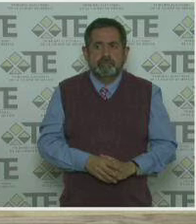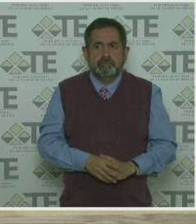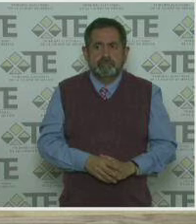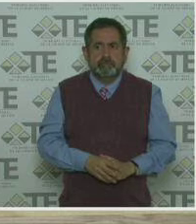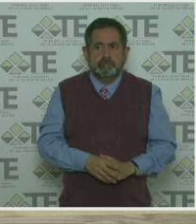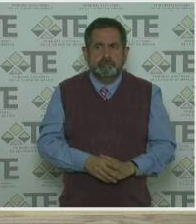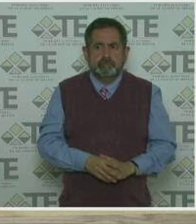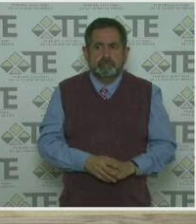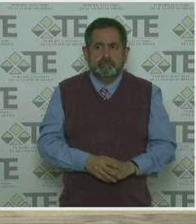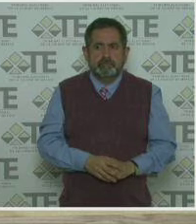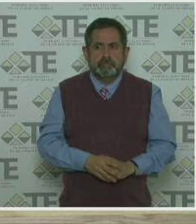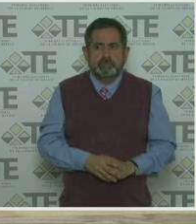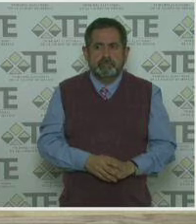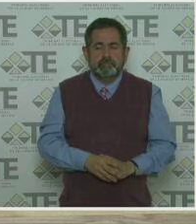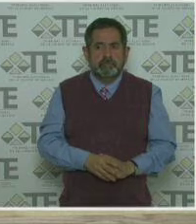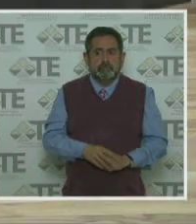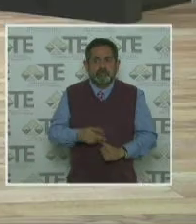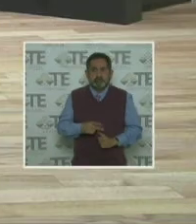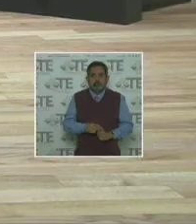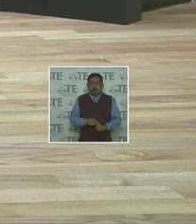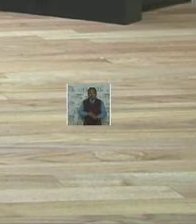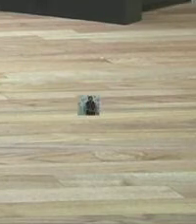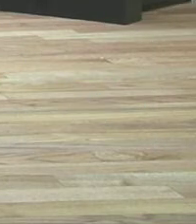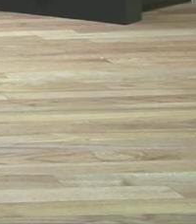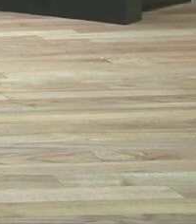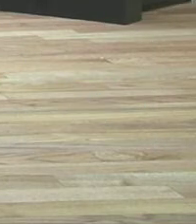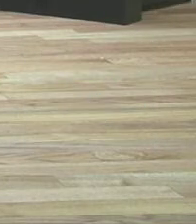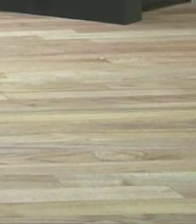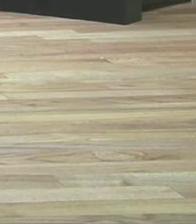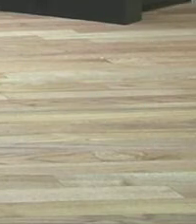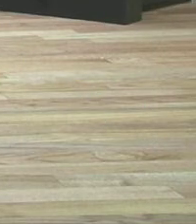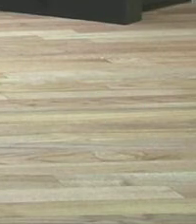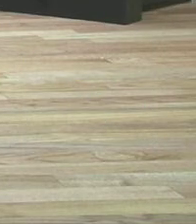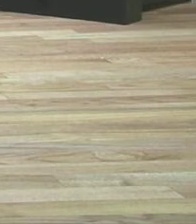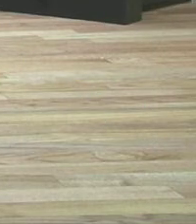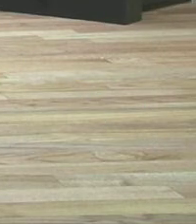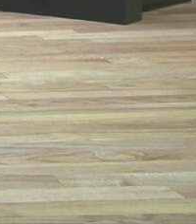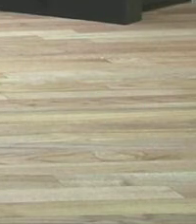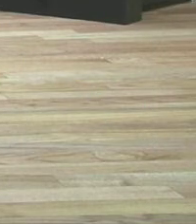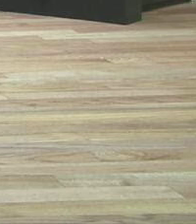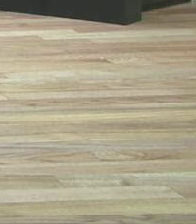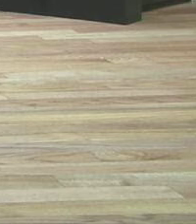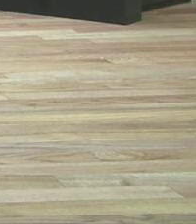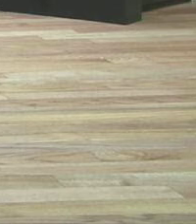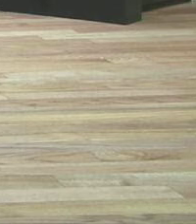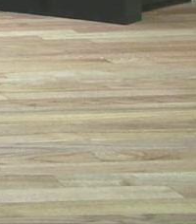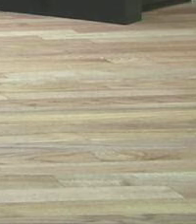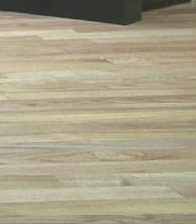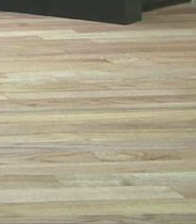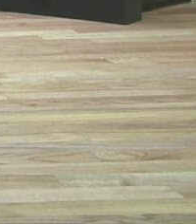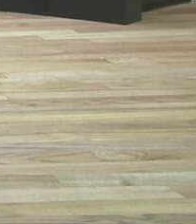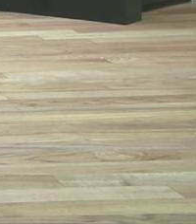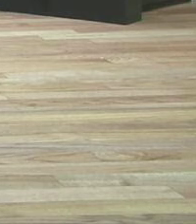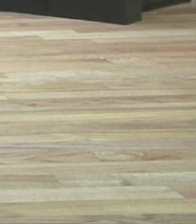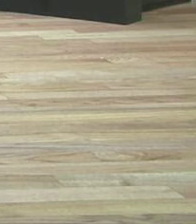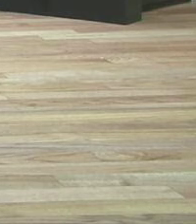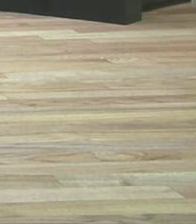Consulto a quienes integran el Pleno si alguien desea hacer algún pronunciamiento respecto de los asuntos con que se ha dado cuenta.